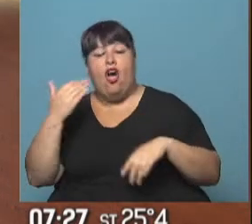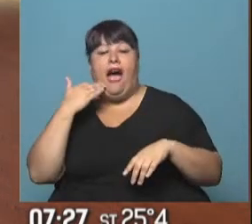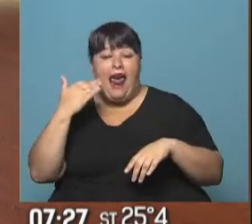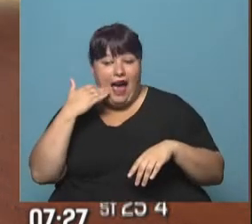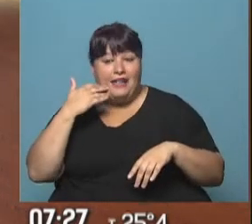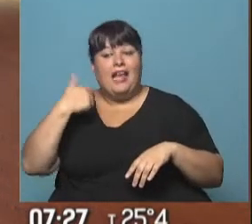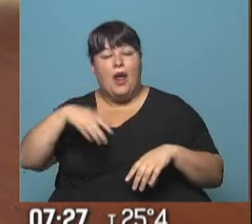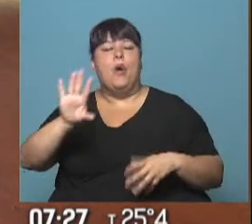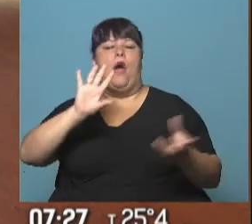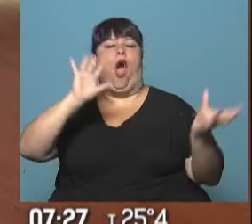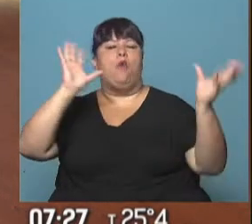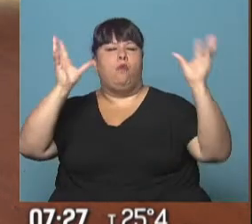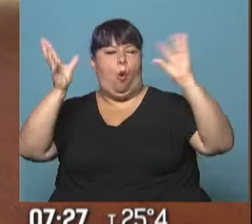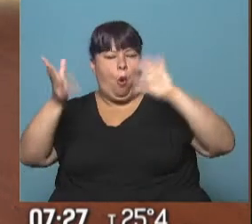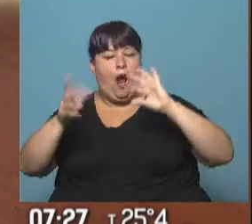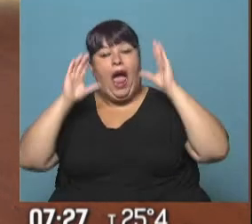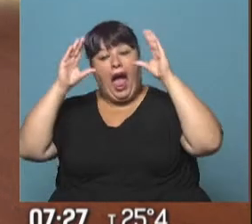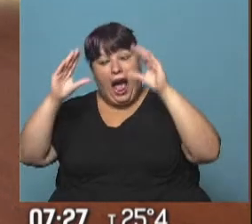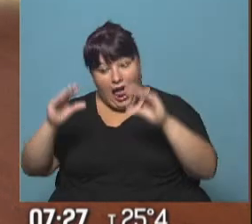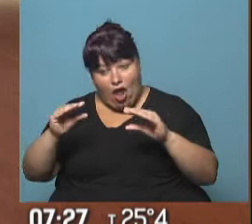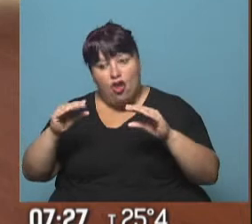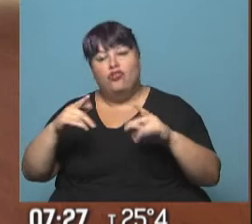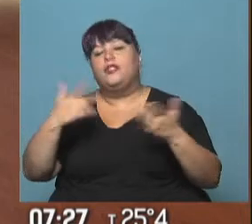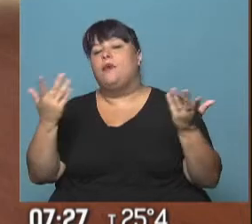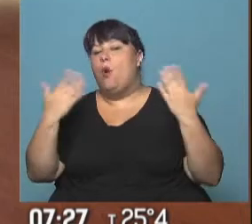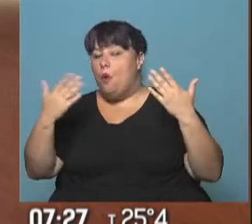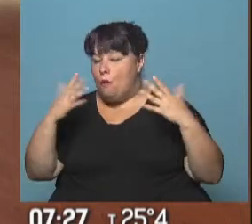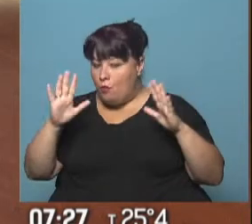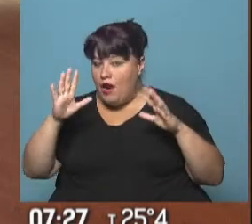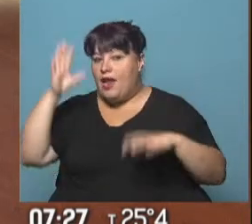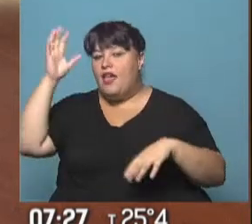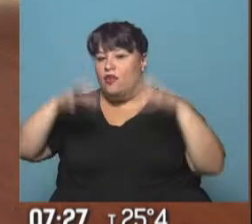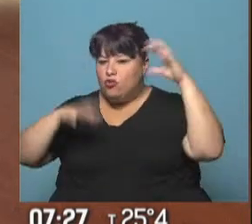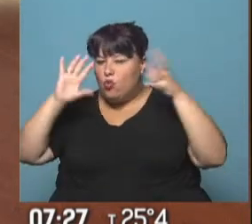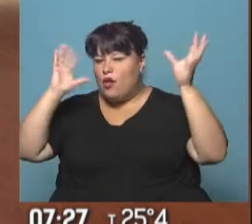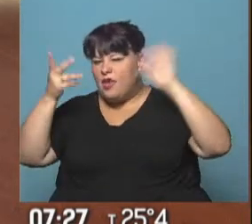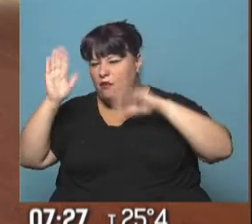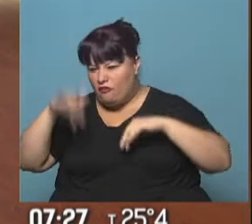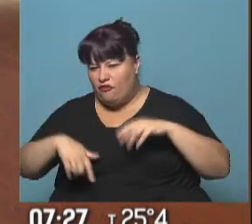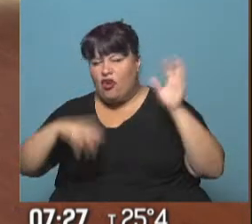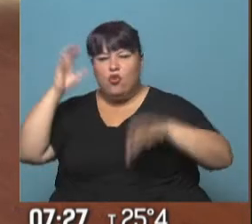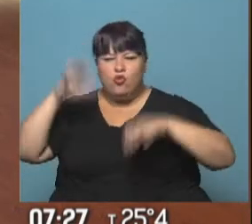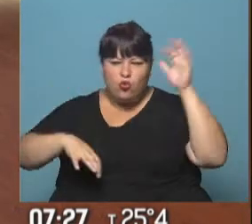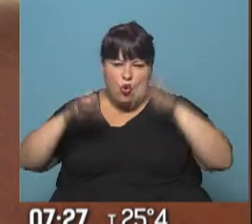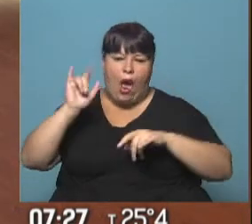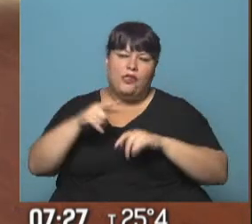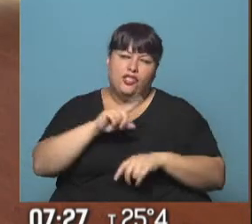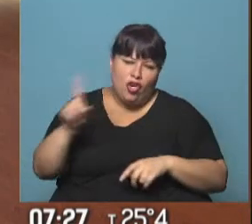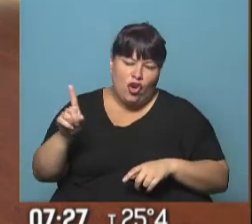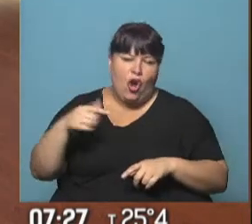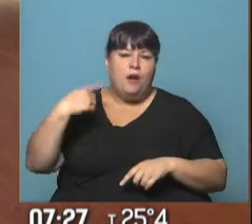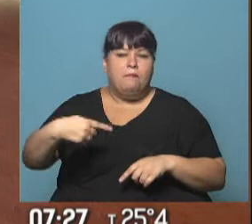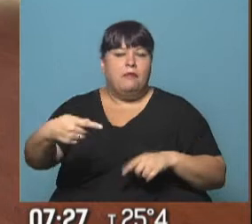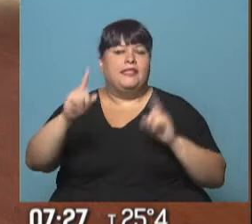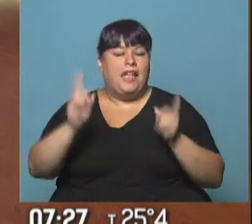tarde comenzará a aumentar la nubosidad y hacia la noche no hay que descartar que ya comienza a desmejorar el tiempo. Algunas precipitaciones en forma aislada que se van a